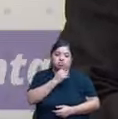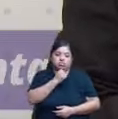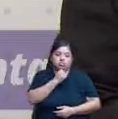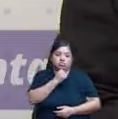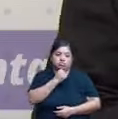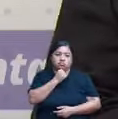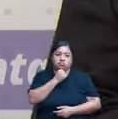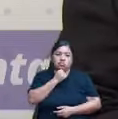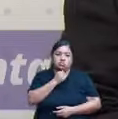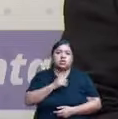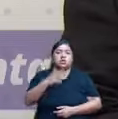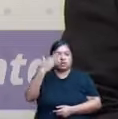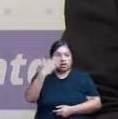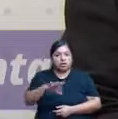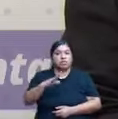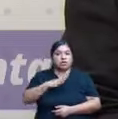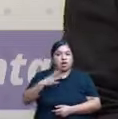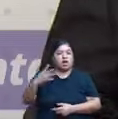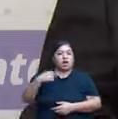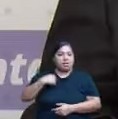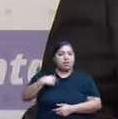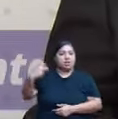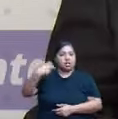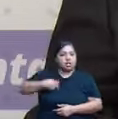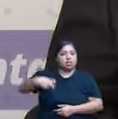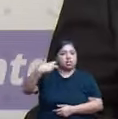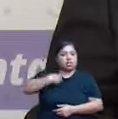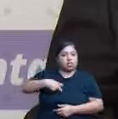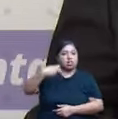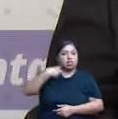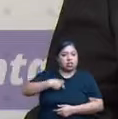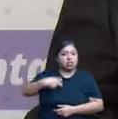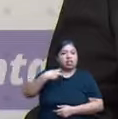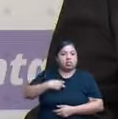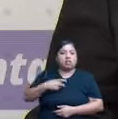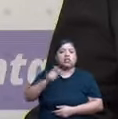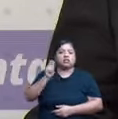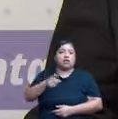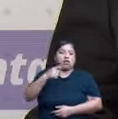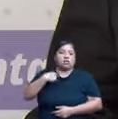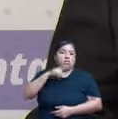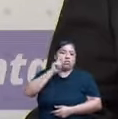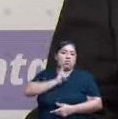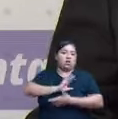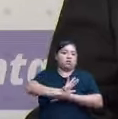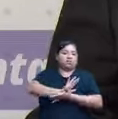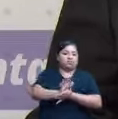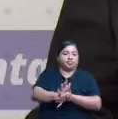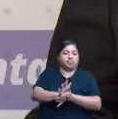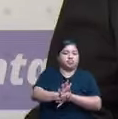de una guerra sucia que cayó en violencia de género a favor